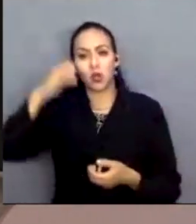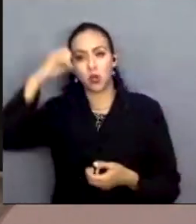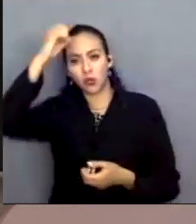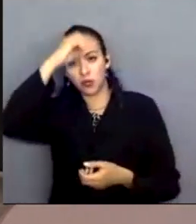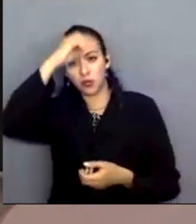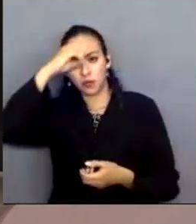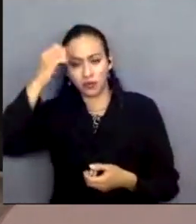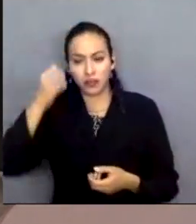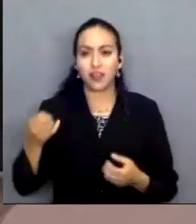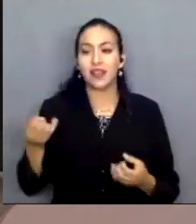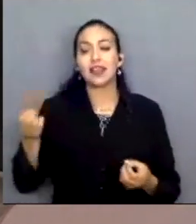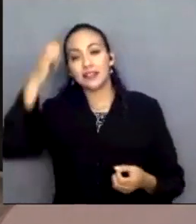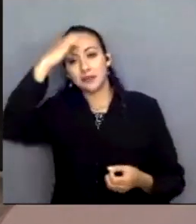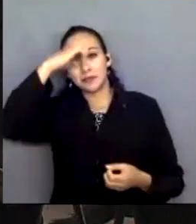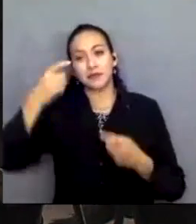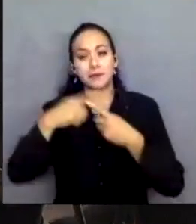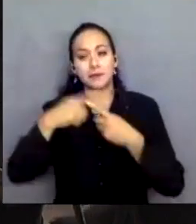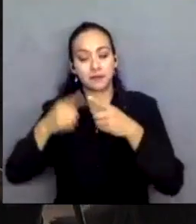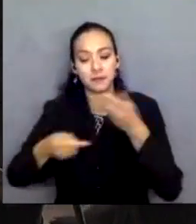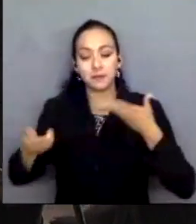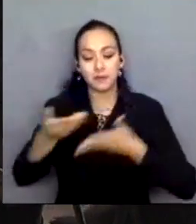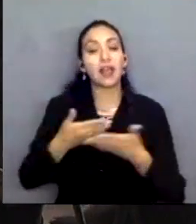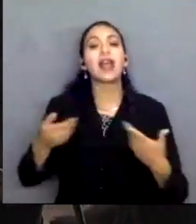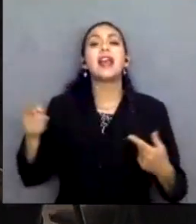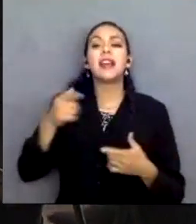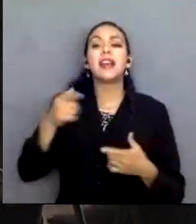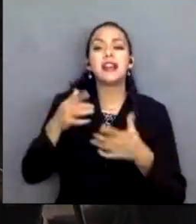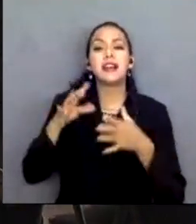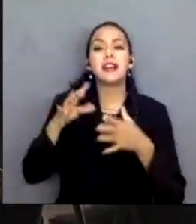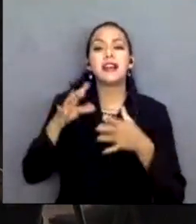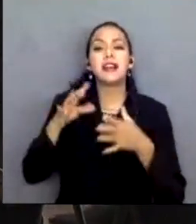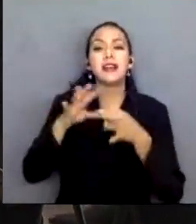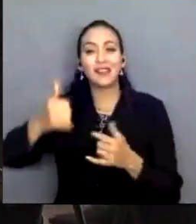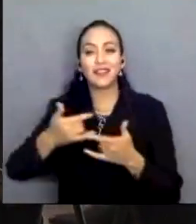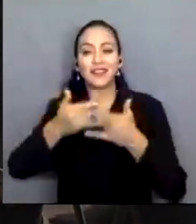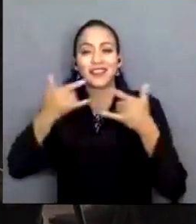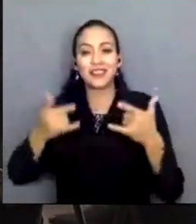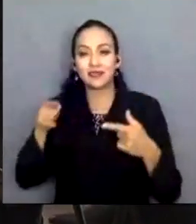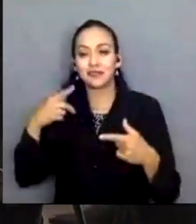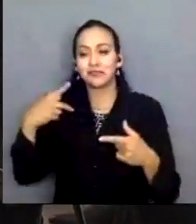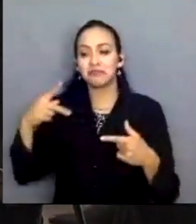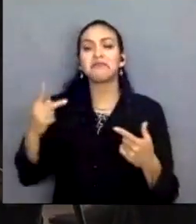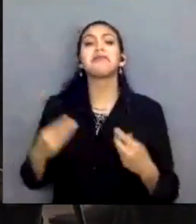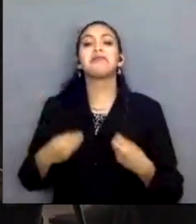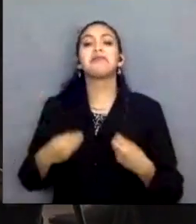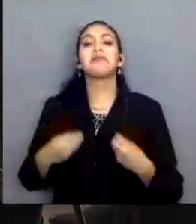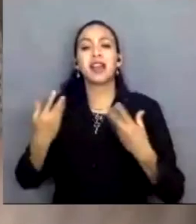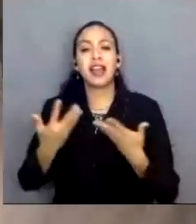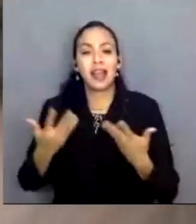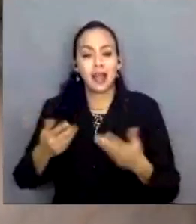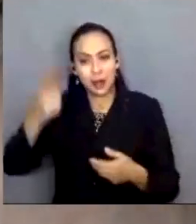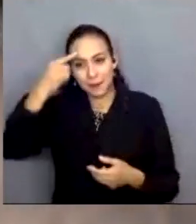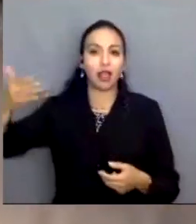sobre los retos en su carrera profesional y los factores que les permitieron llegar a los espacios y cargos que hoy ocupan. La ministra presidenta